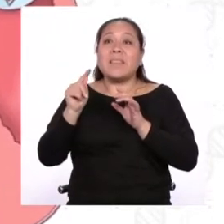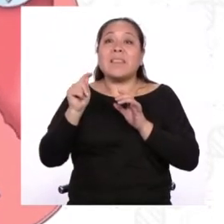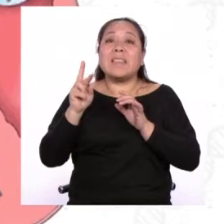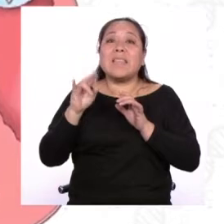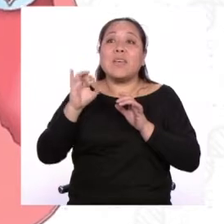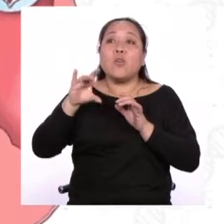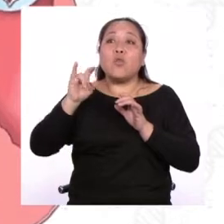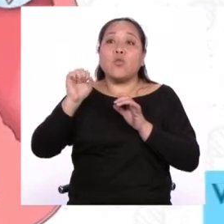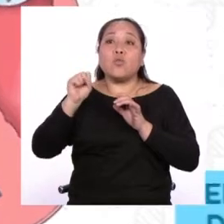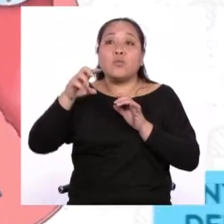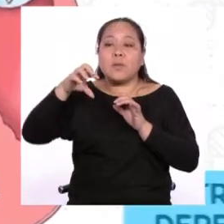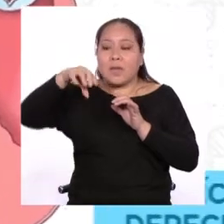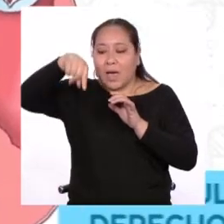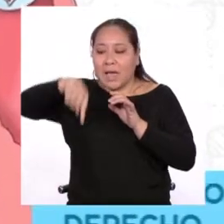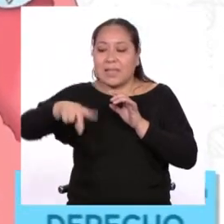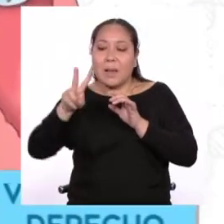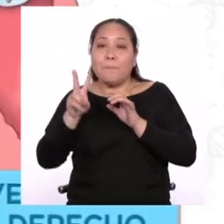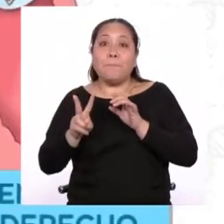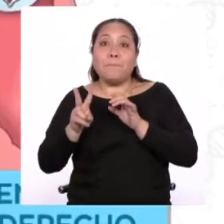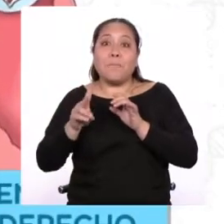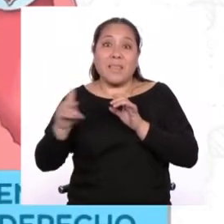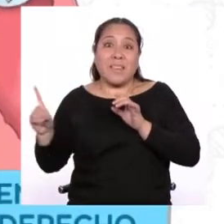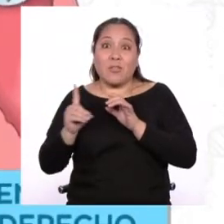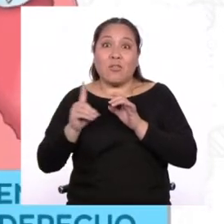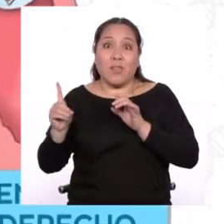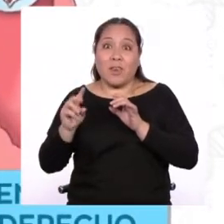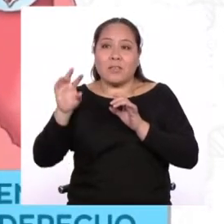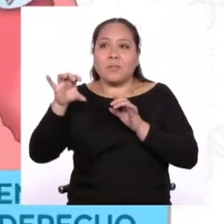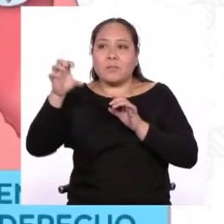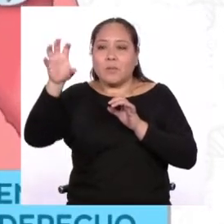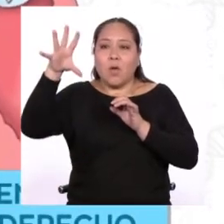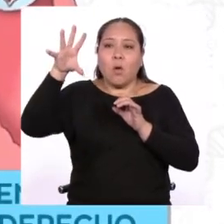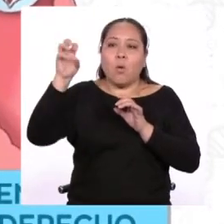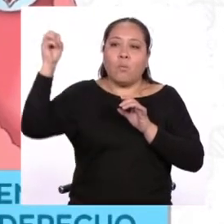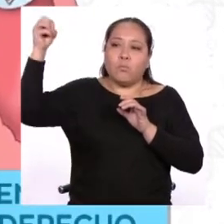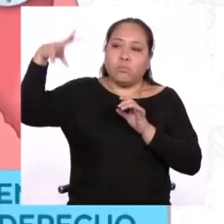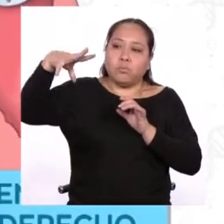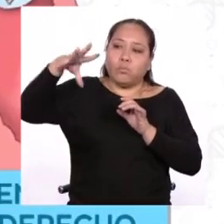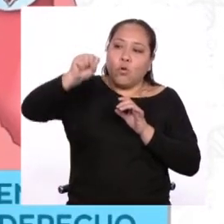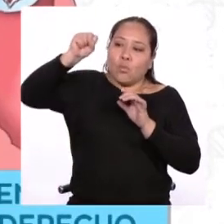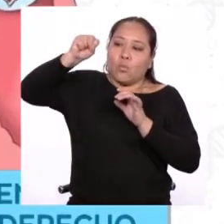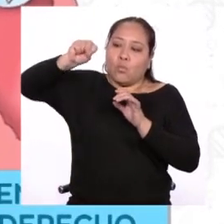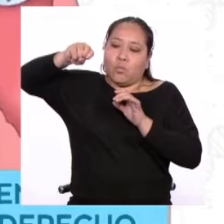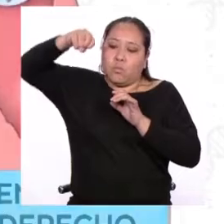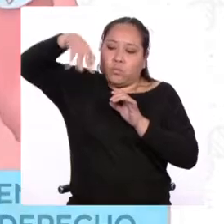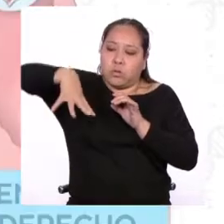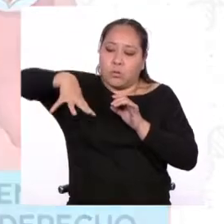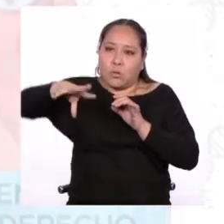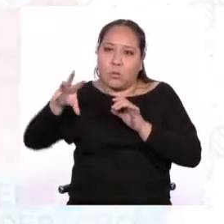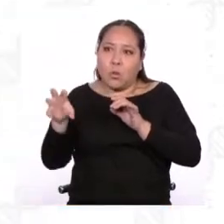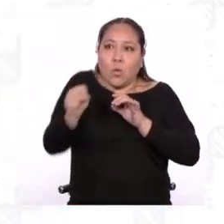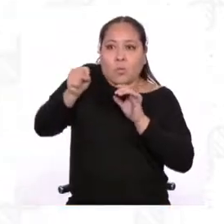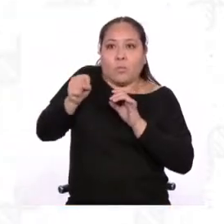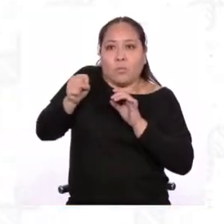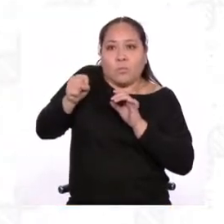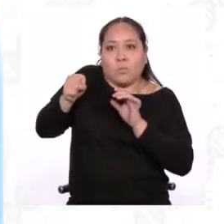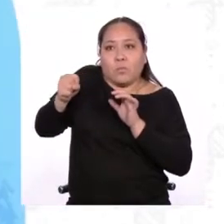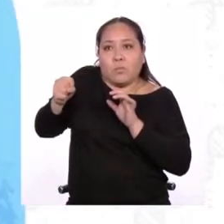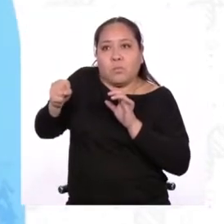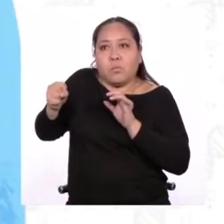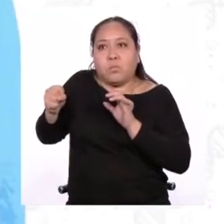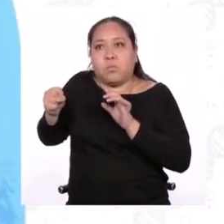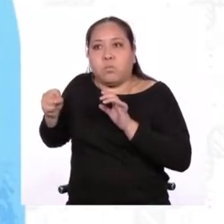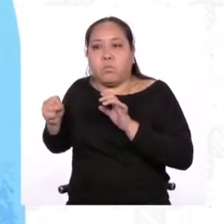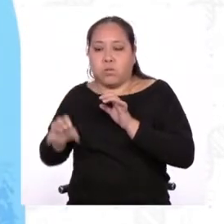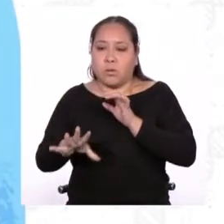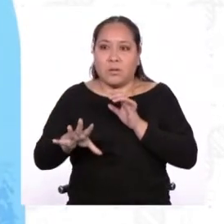tricúspide hacia el ventrículo derecho. Cuando el ventrículo se contrae, la válvula tricúspide se cierra y la sangre